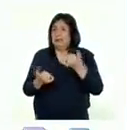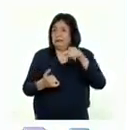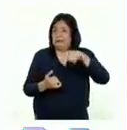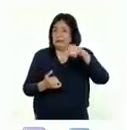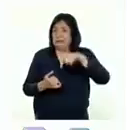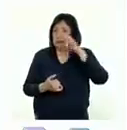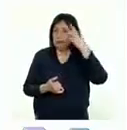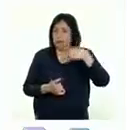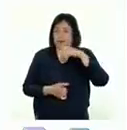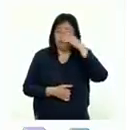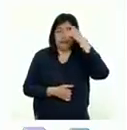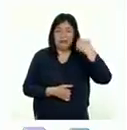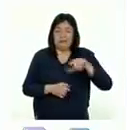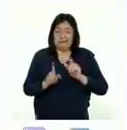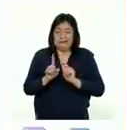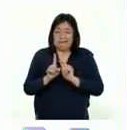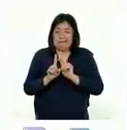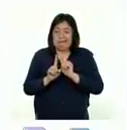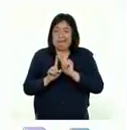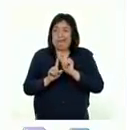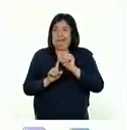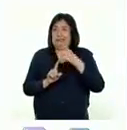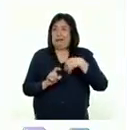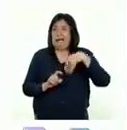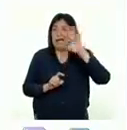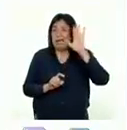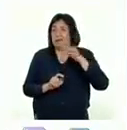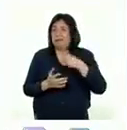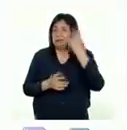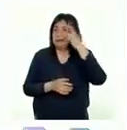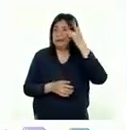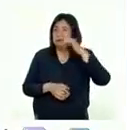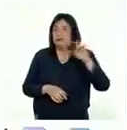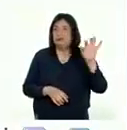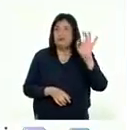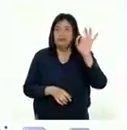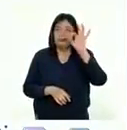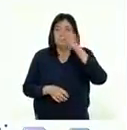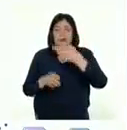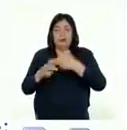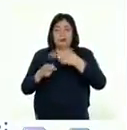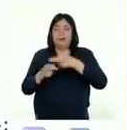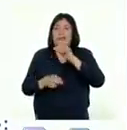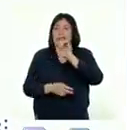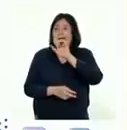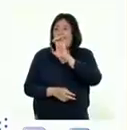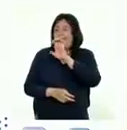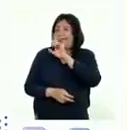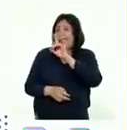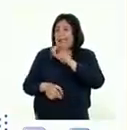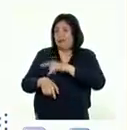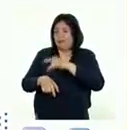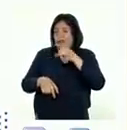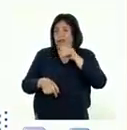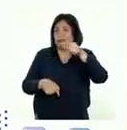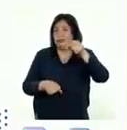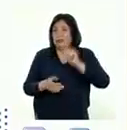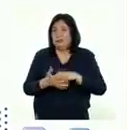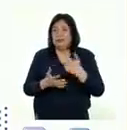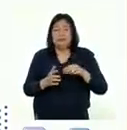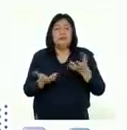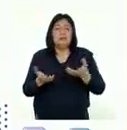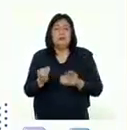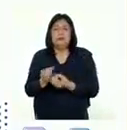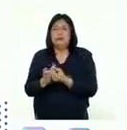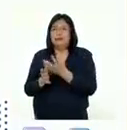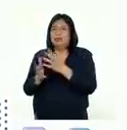nuestro país los veranos alcanzan temperaturas más altas. Por esto los mosquitos Aedes aegypti, que crecen en climas